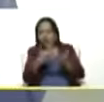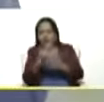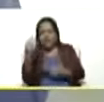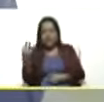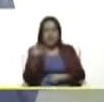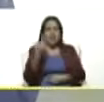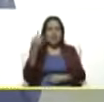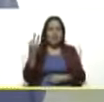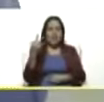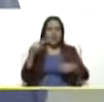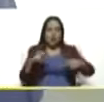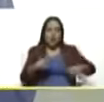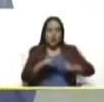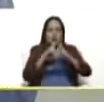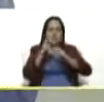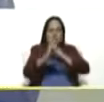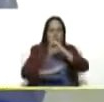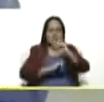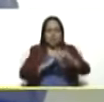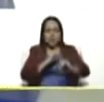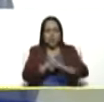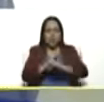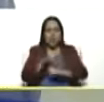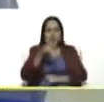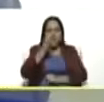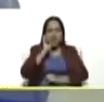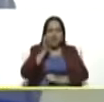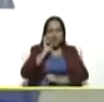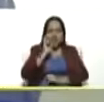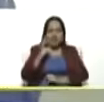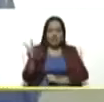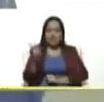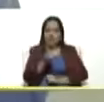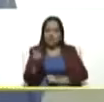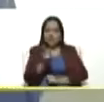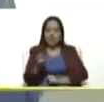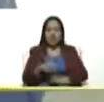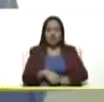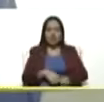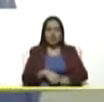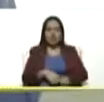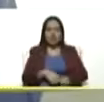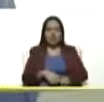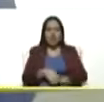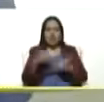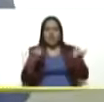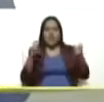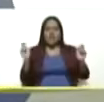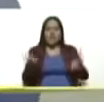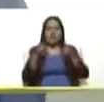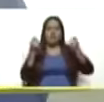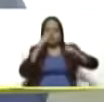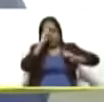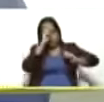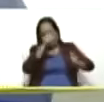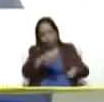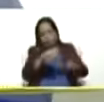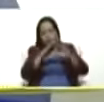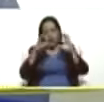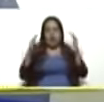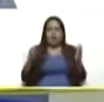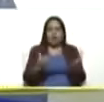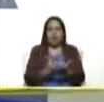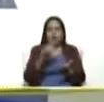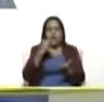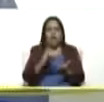tercer encuentro internacional del café venezolano, ya famoso y reconocido en el mundo, y